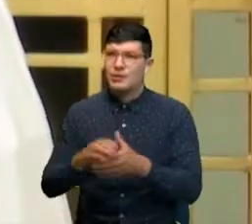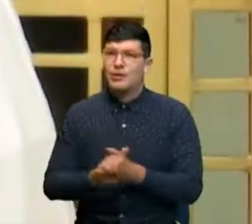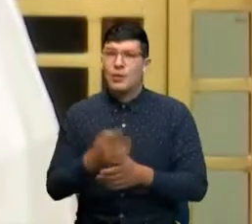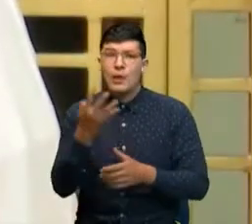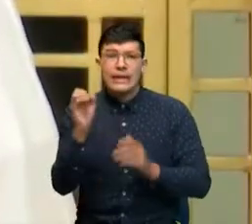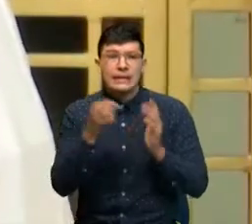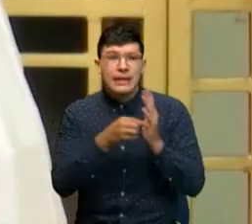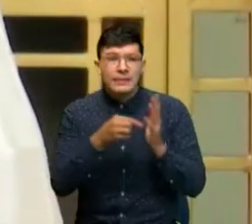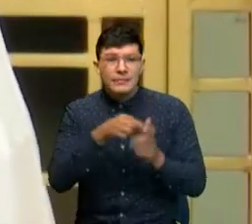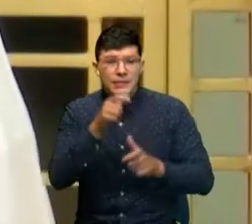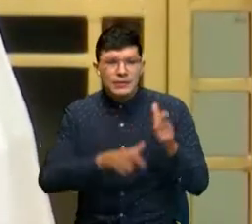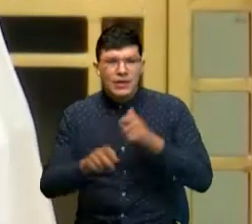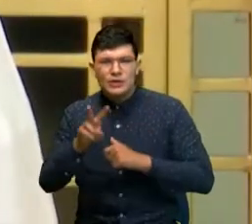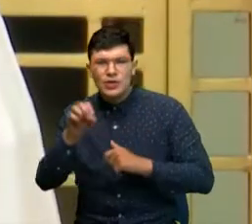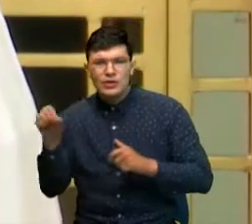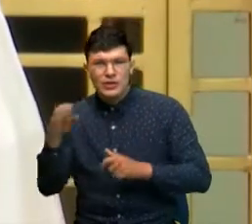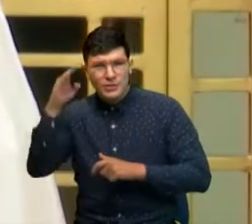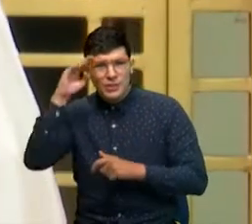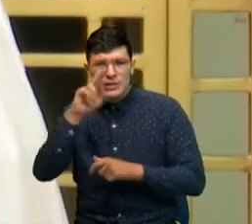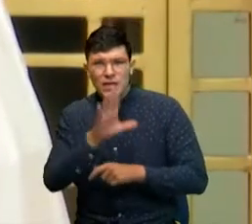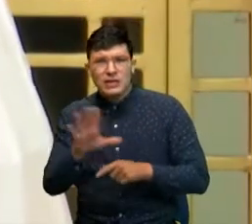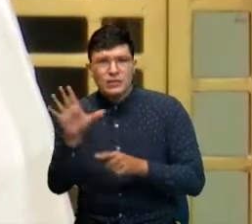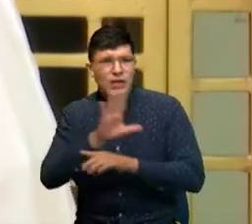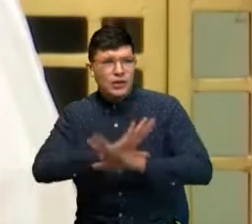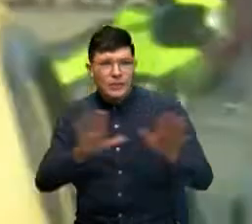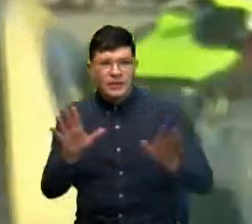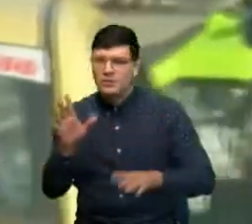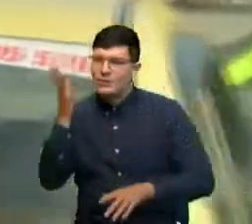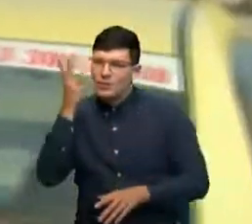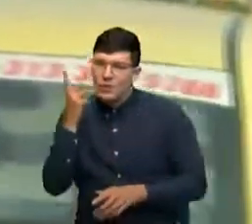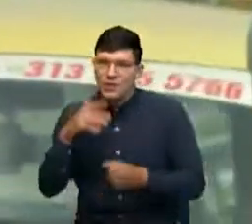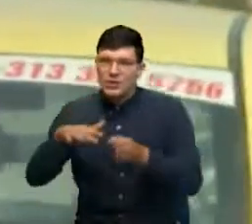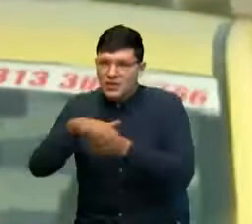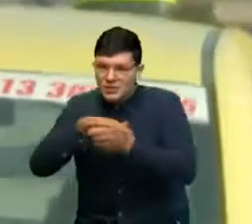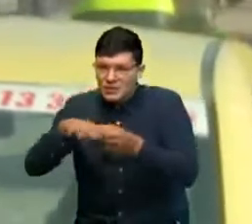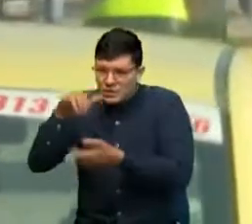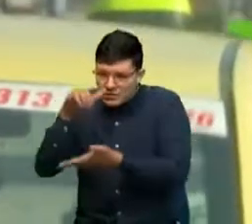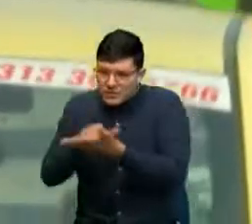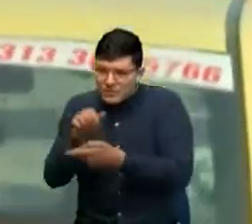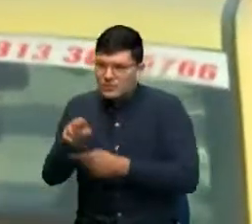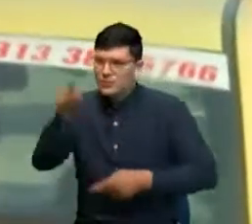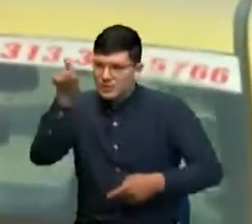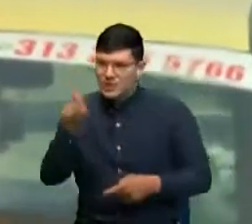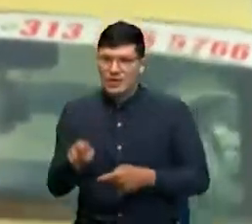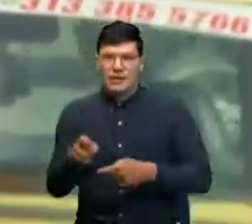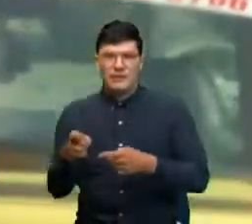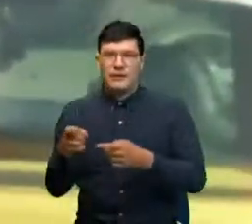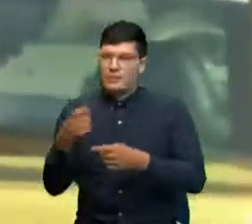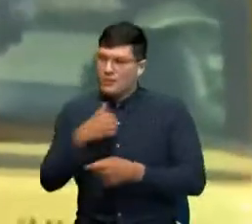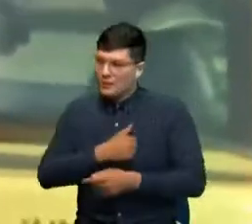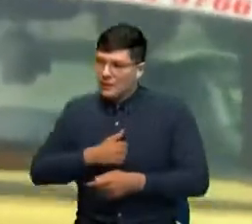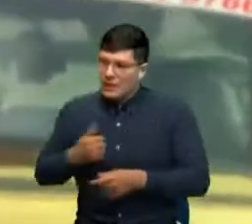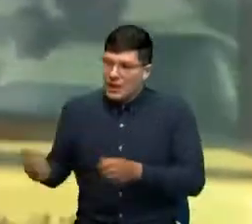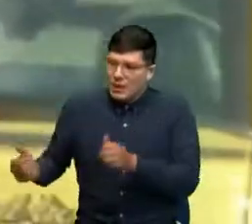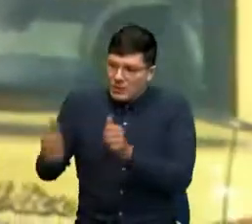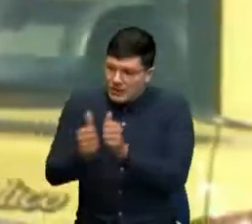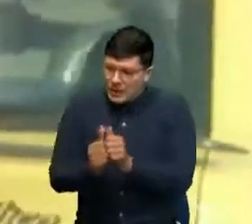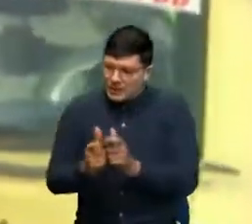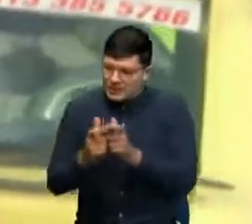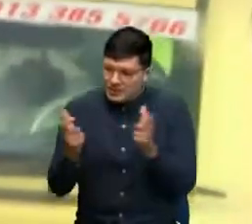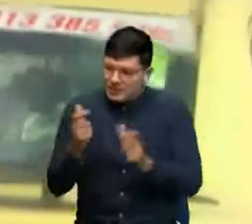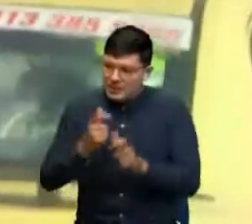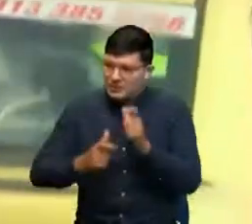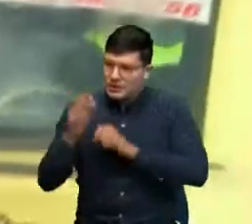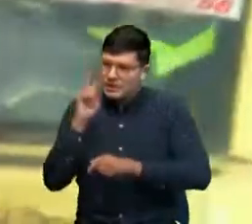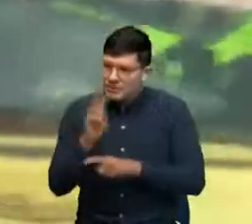200 policías pues no se ven y todos los días es esa situación que tenemos que que nos acompañen con más con